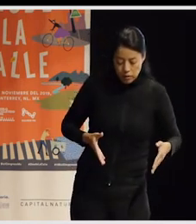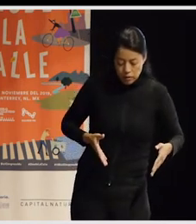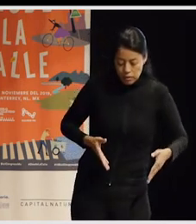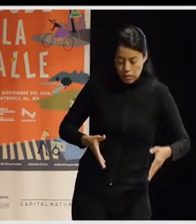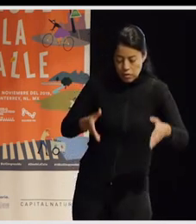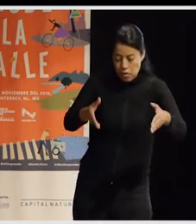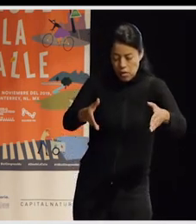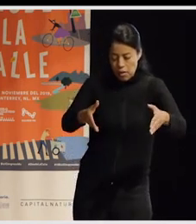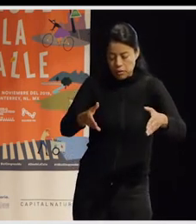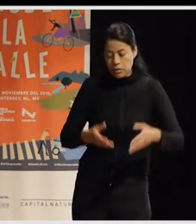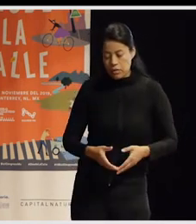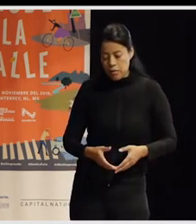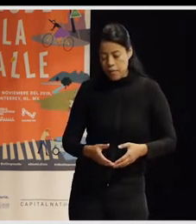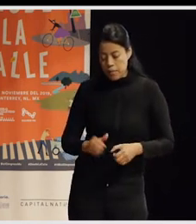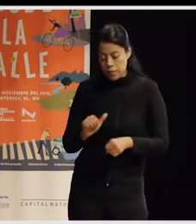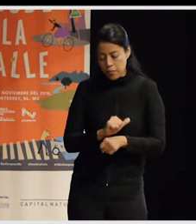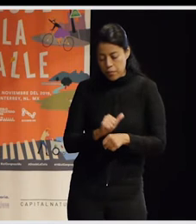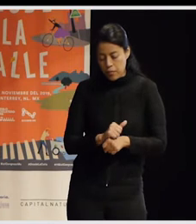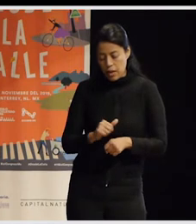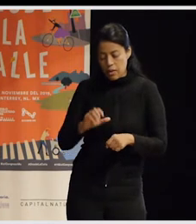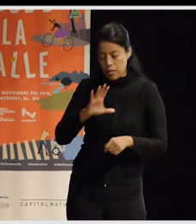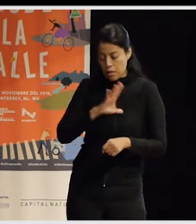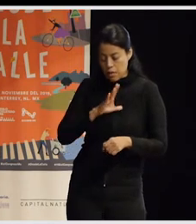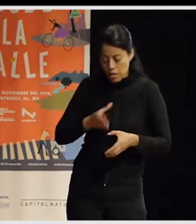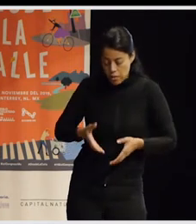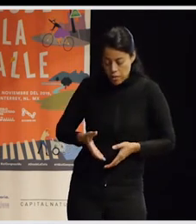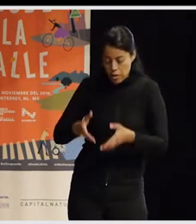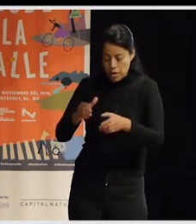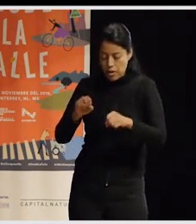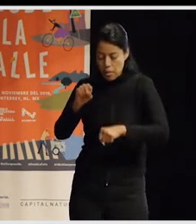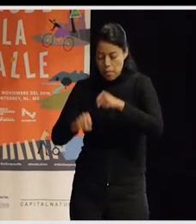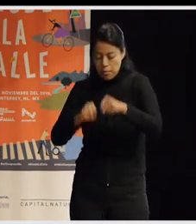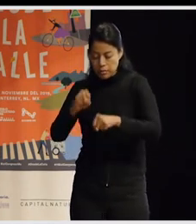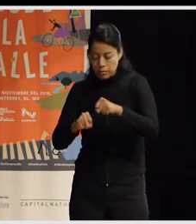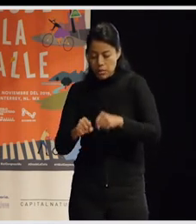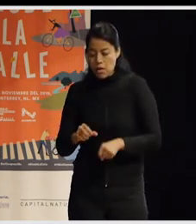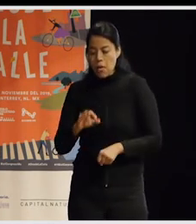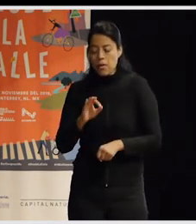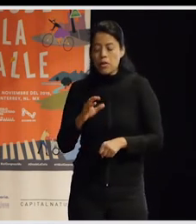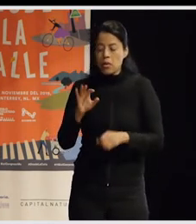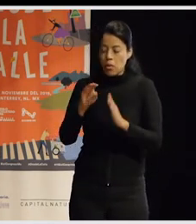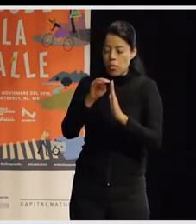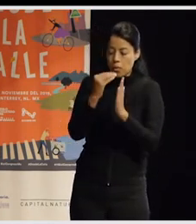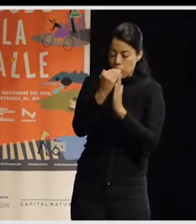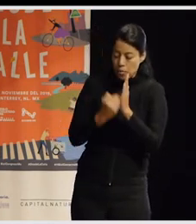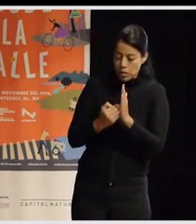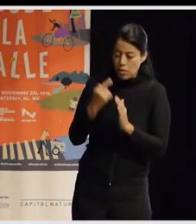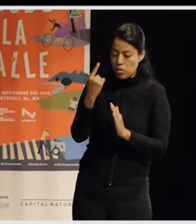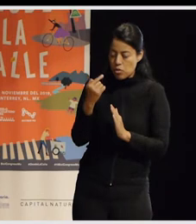automóviles donde dejamos una ciclovía de unos 60 lo mínimo que se puede dejar es unos 50 entonces hicimos un es